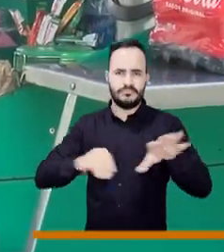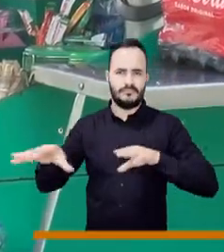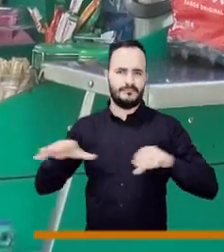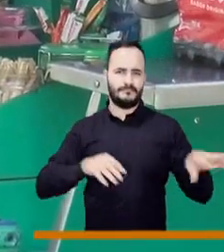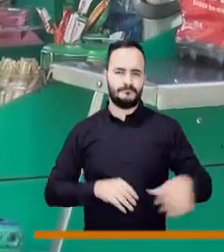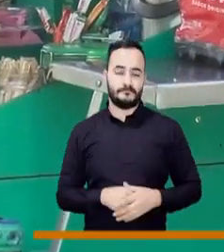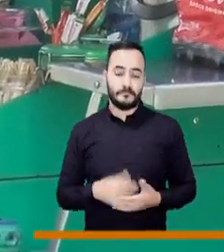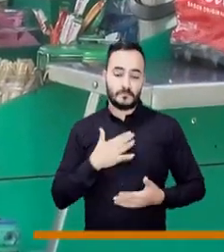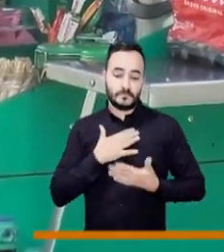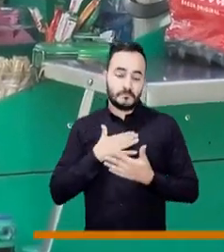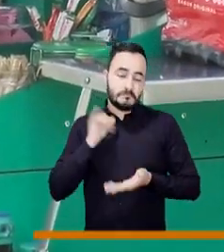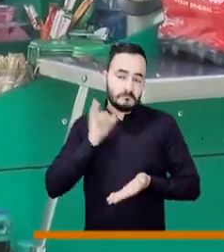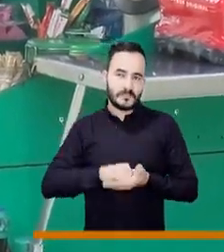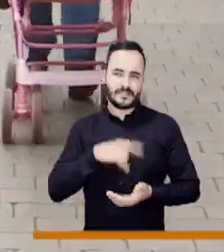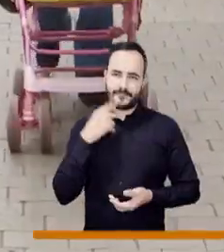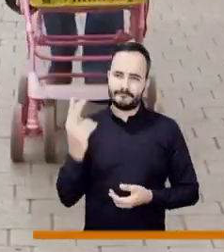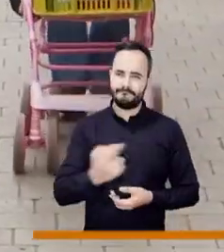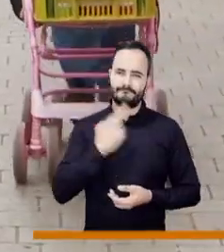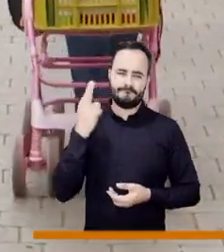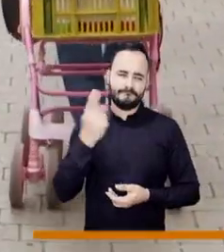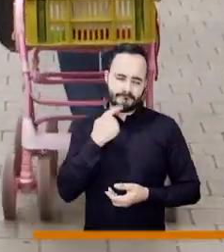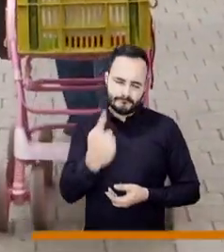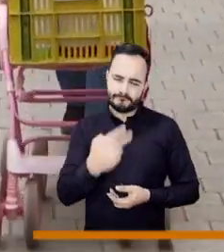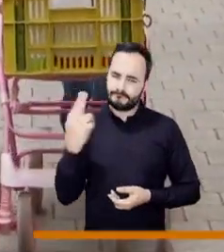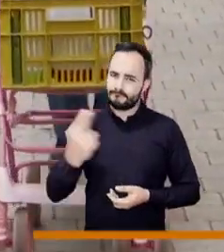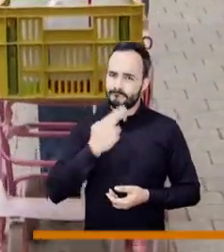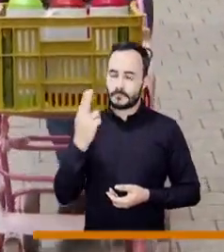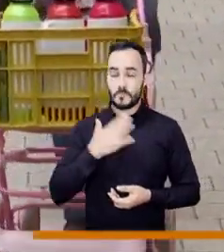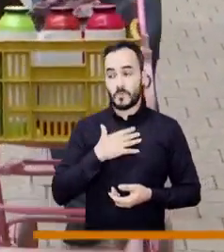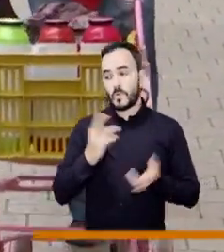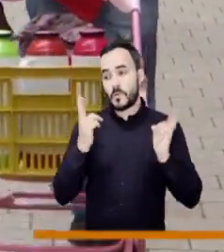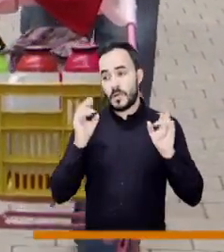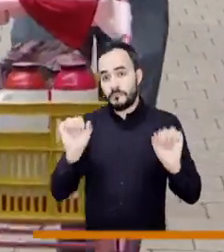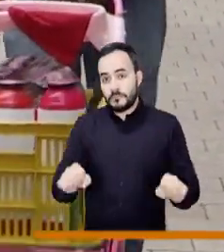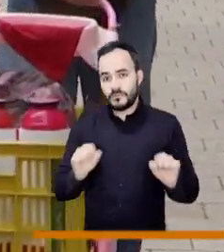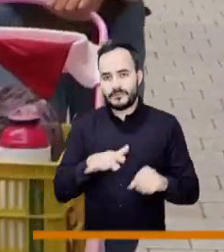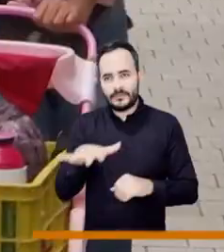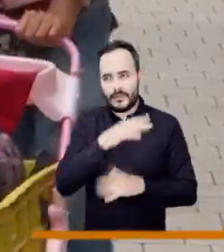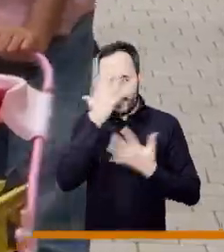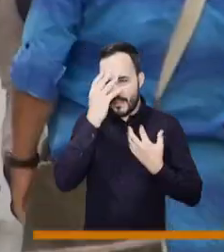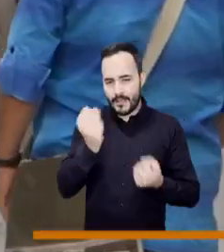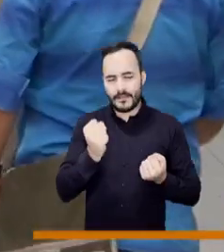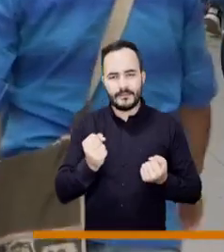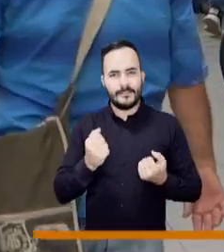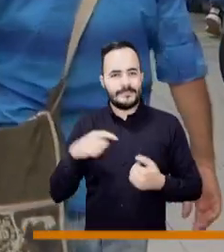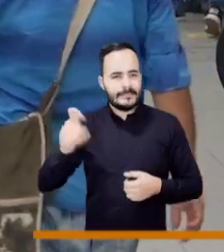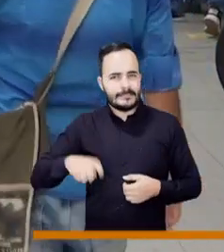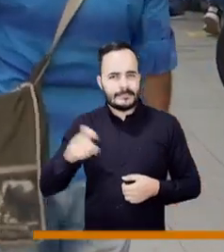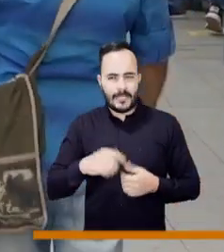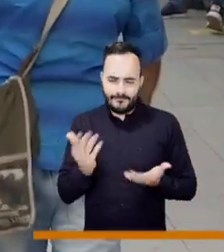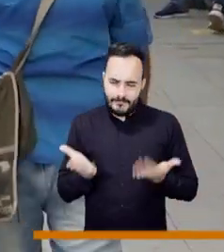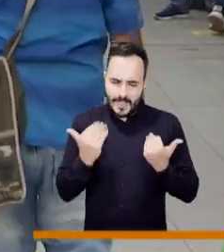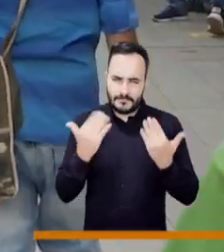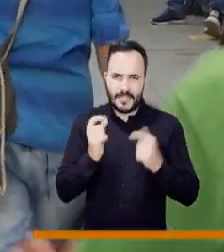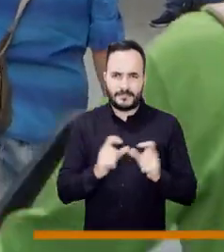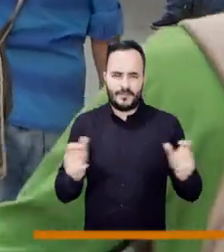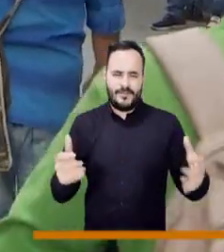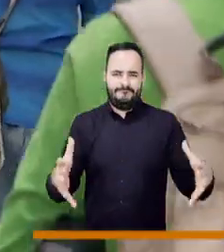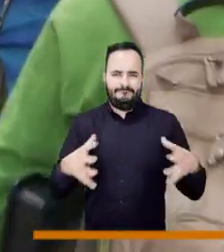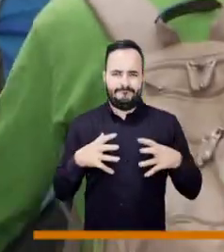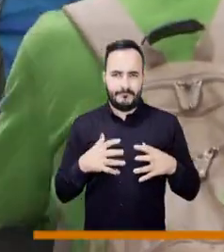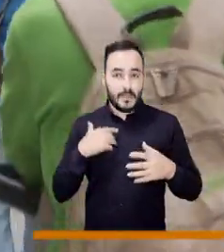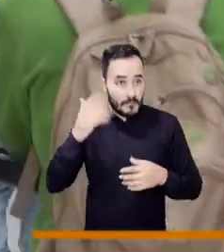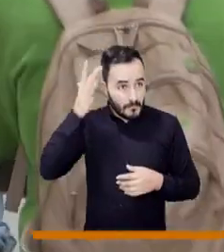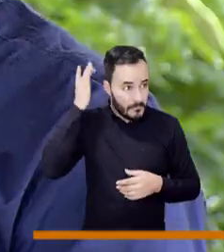de territorios? Y yo por eso le digo a la gente, y me gusta mucho la posibilidad, que la ciudad necesita muchas